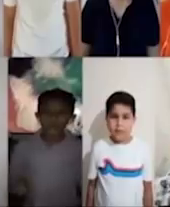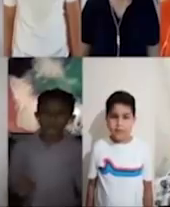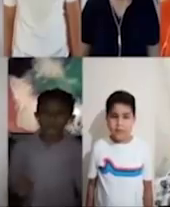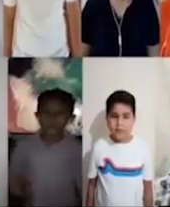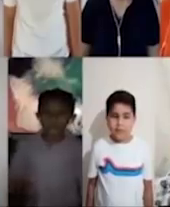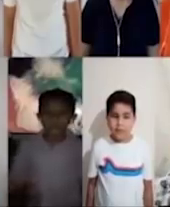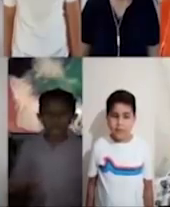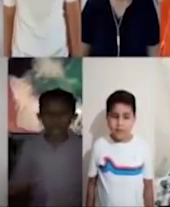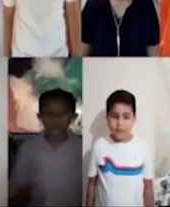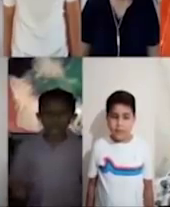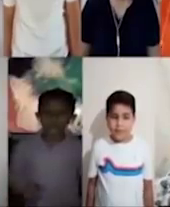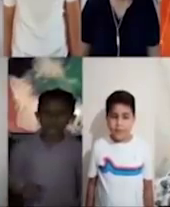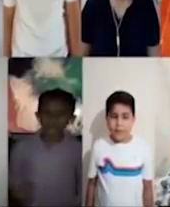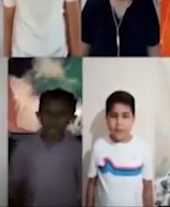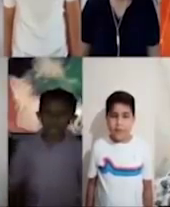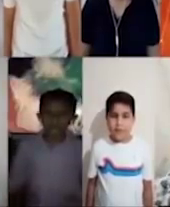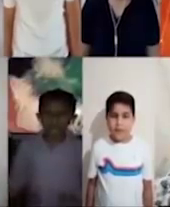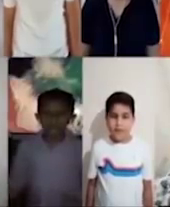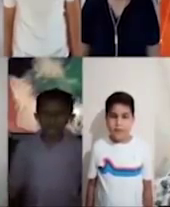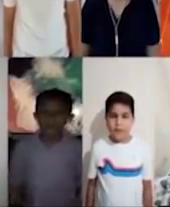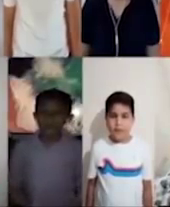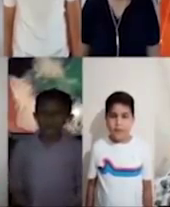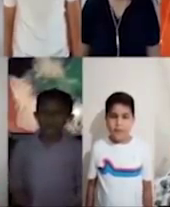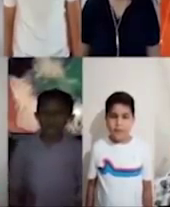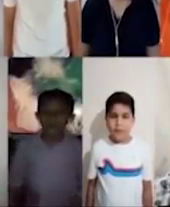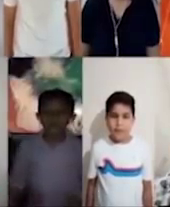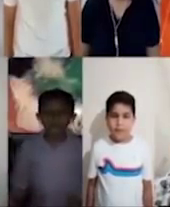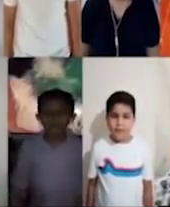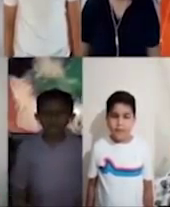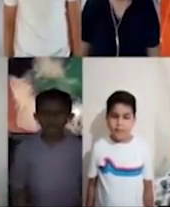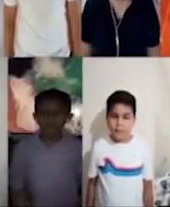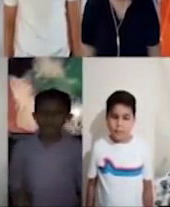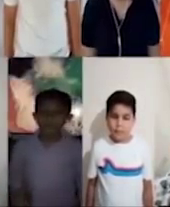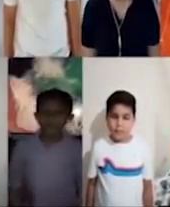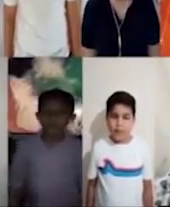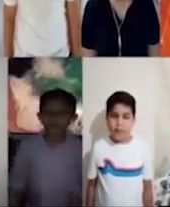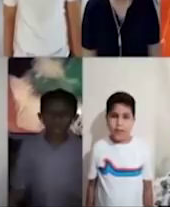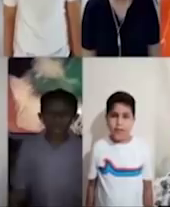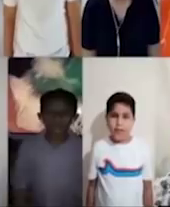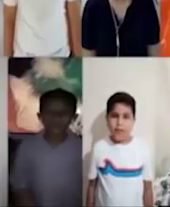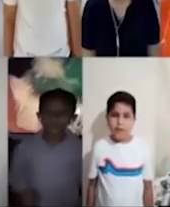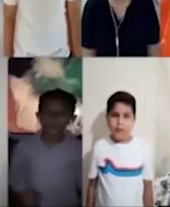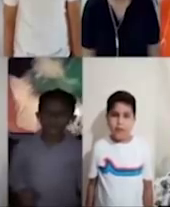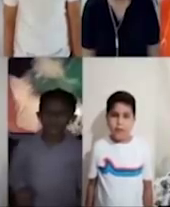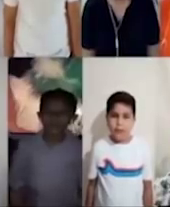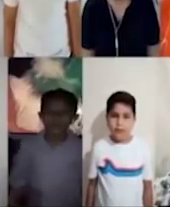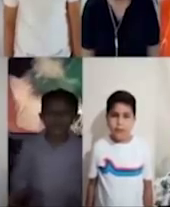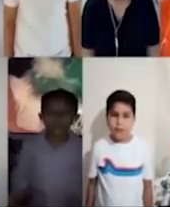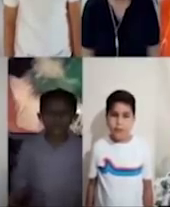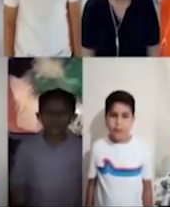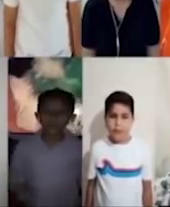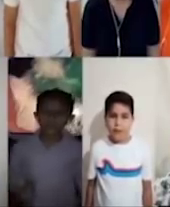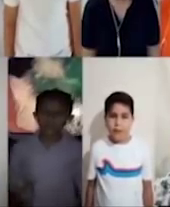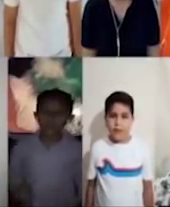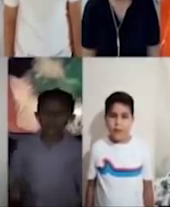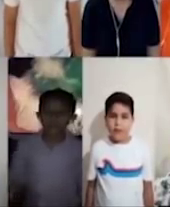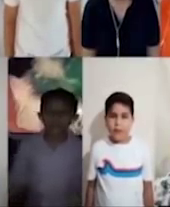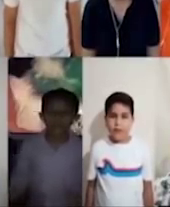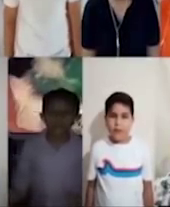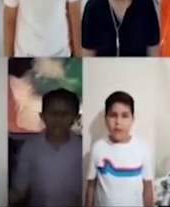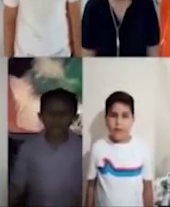la playa se acercó y envidiando a las conchitas por su